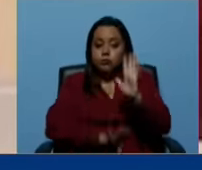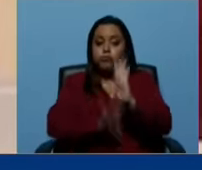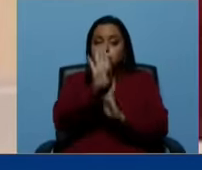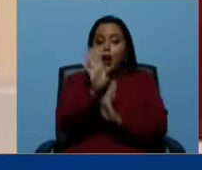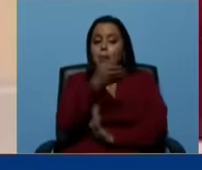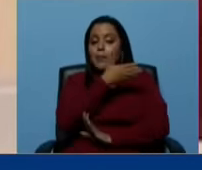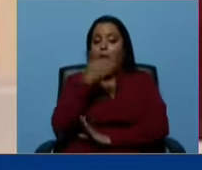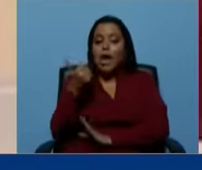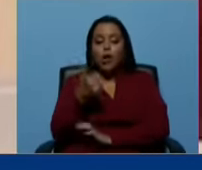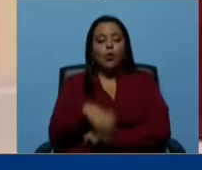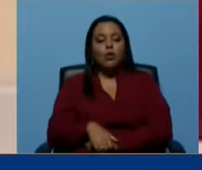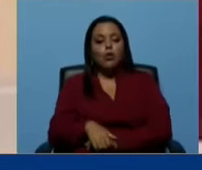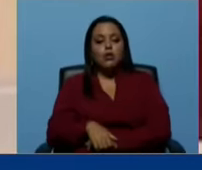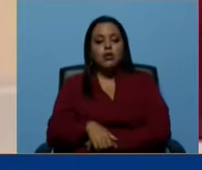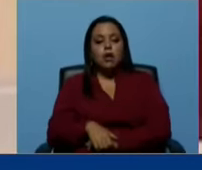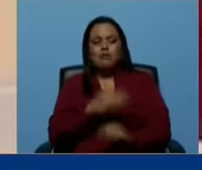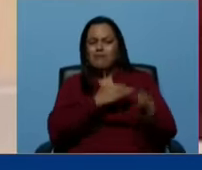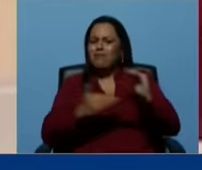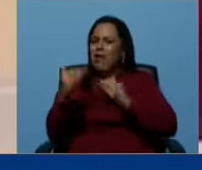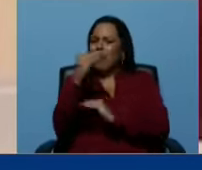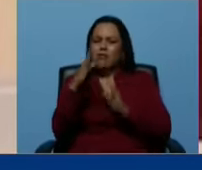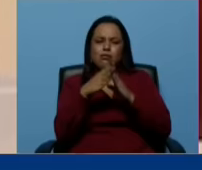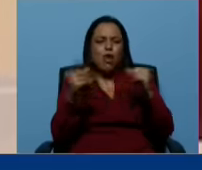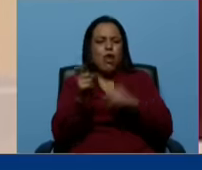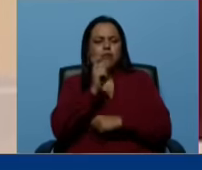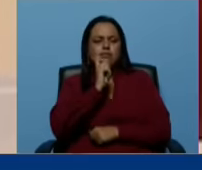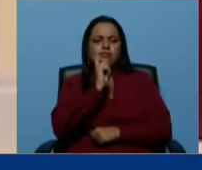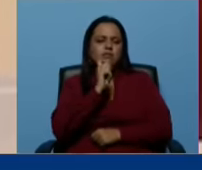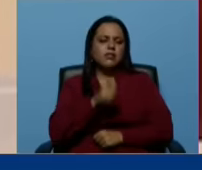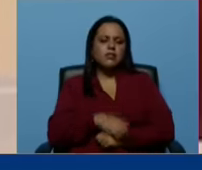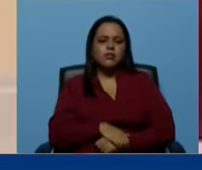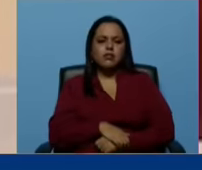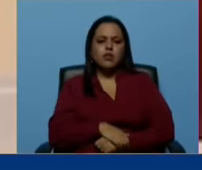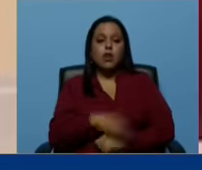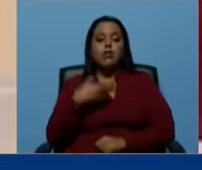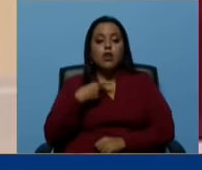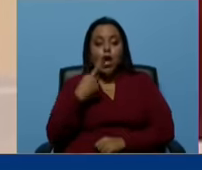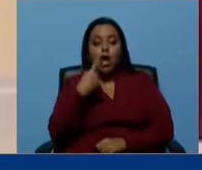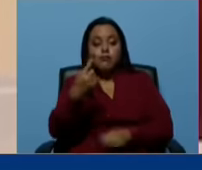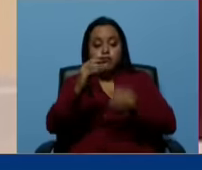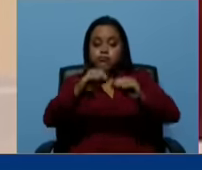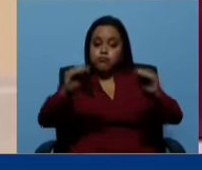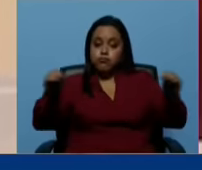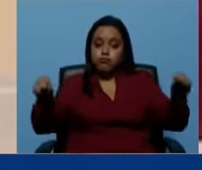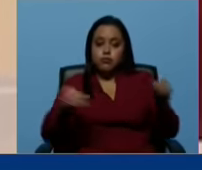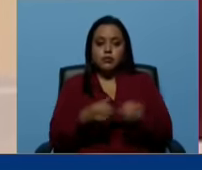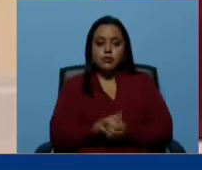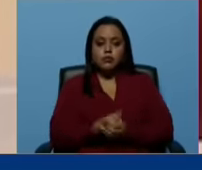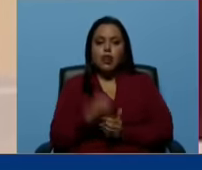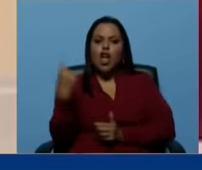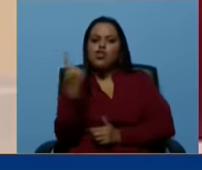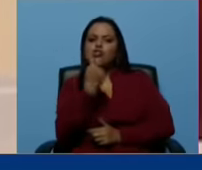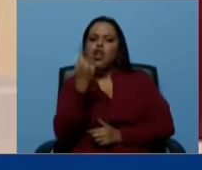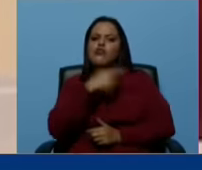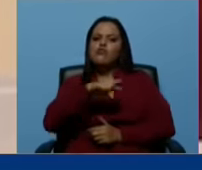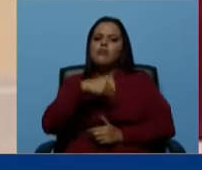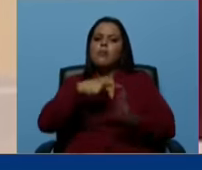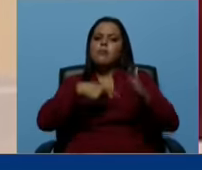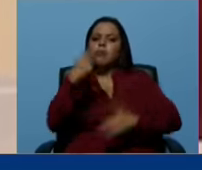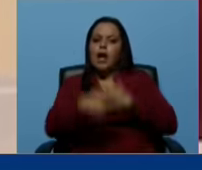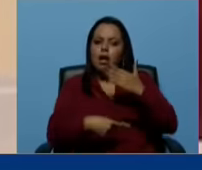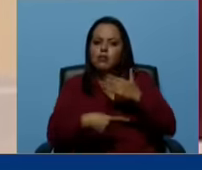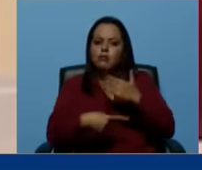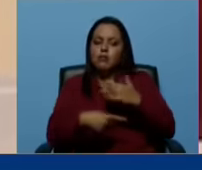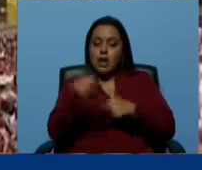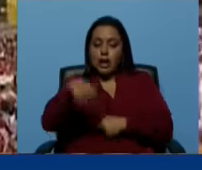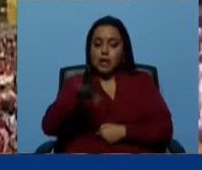prospere, para que superemos todo. Y les digo, solo nosotros tenemos un plan y un proyecto para este